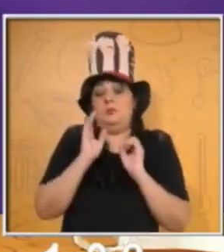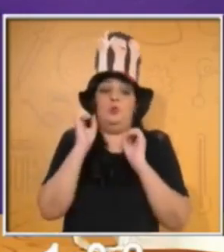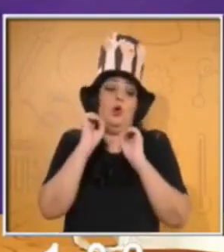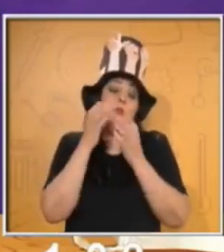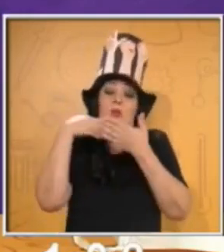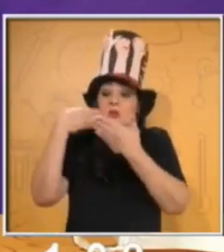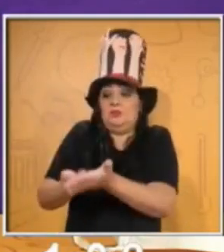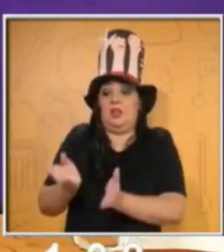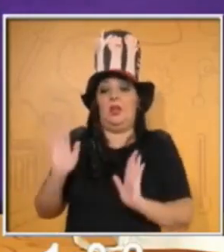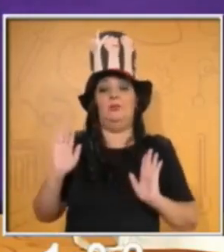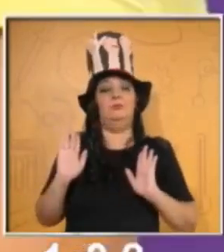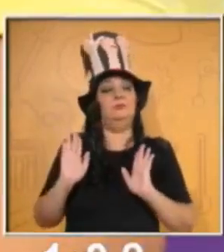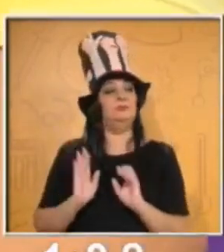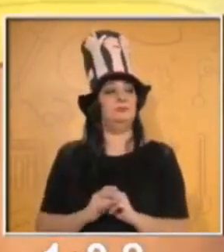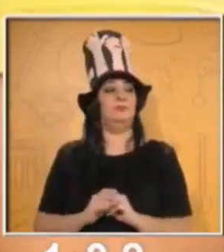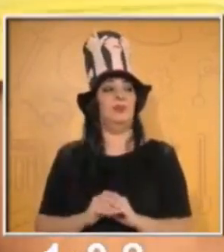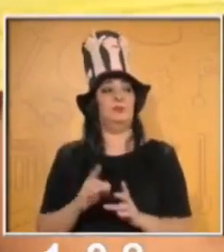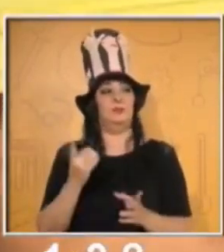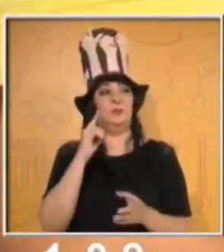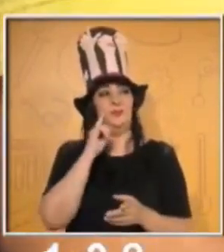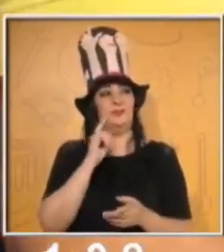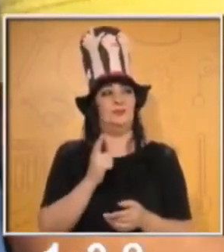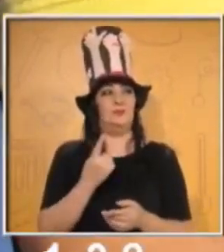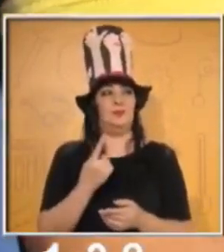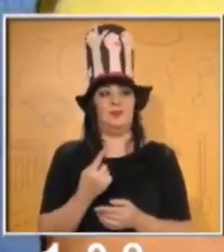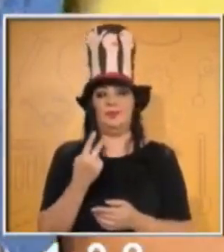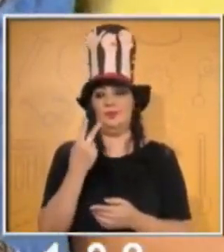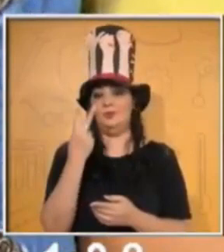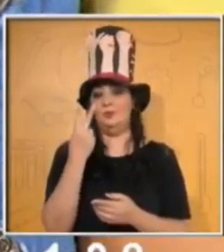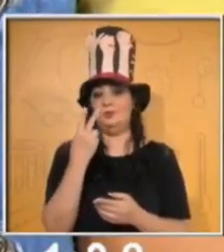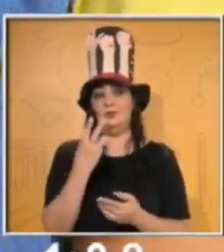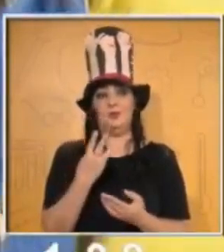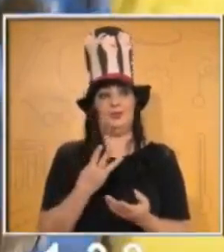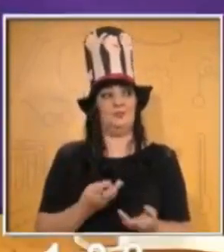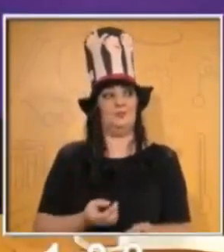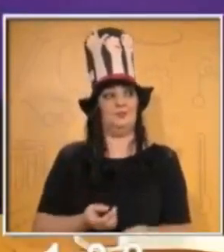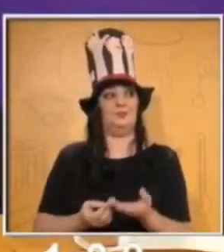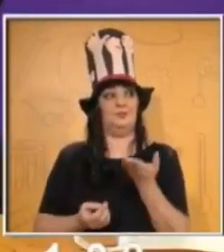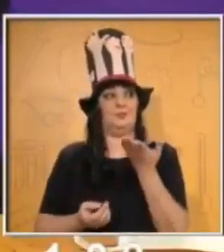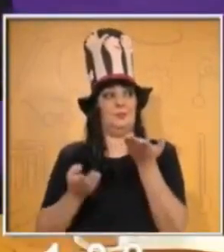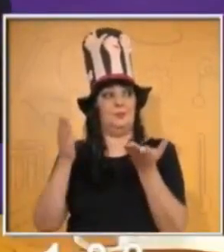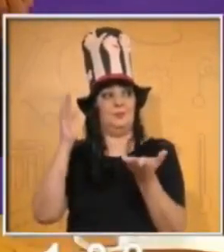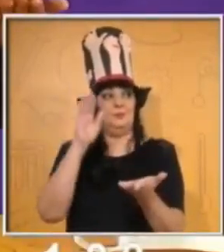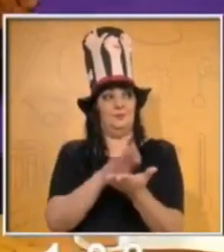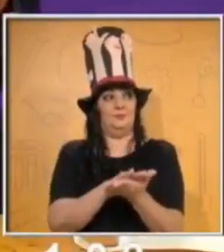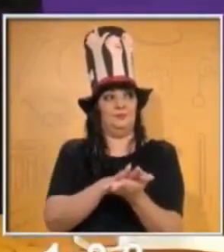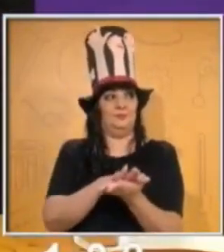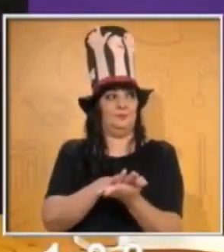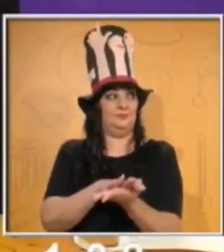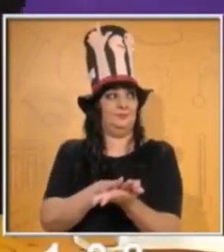A lo mejor se cae. Vamos a intentarlo. 1, 2, 3.